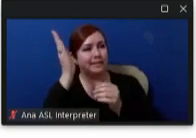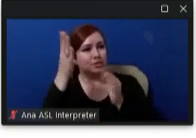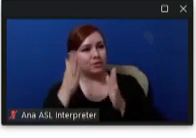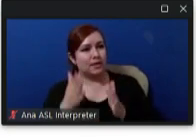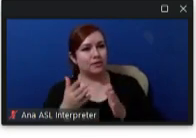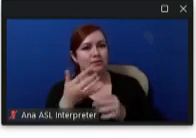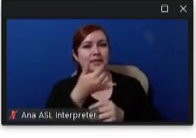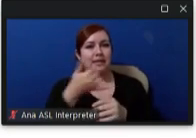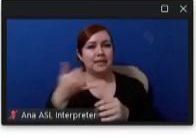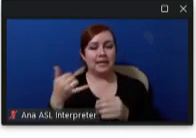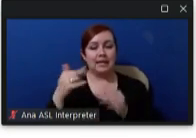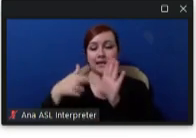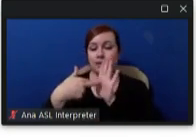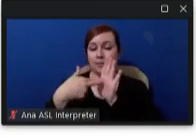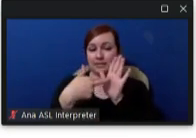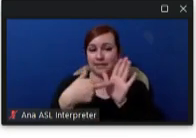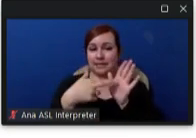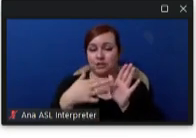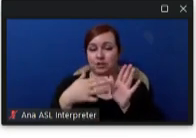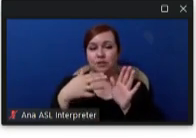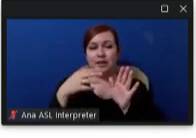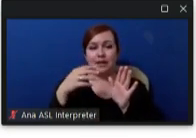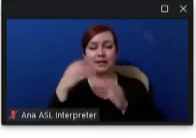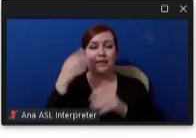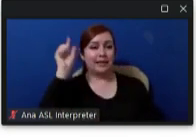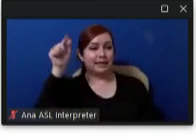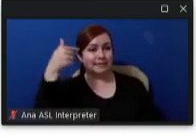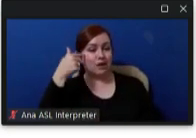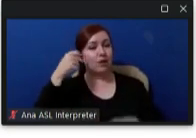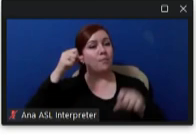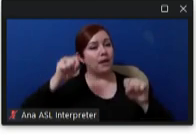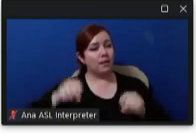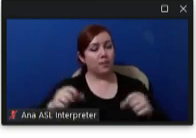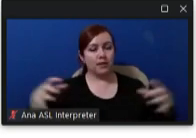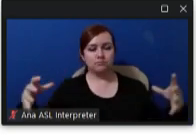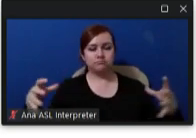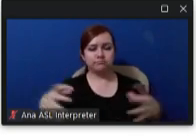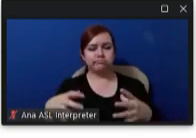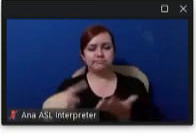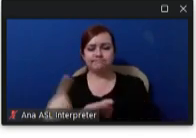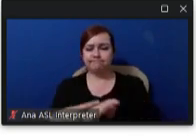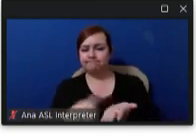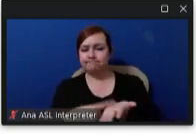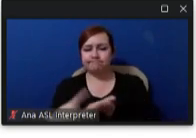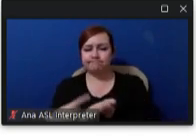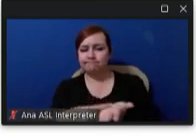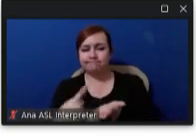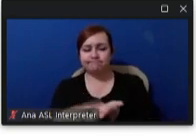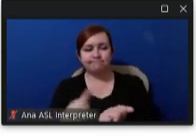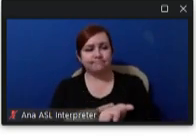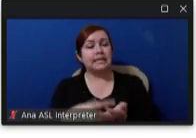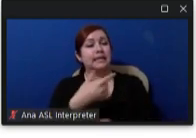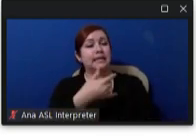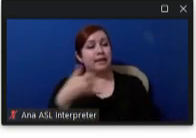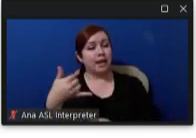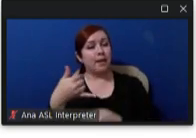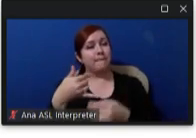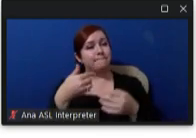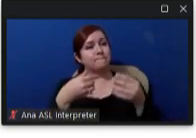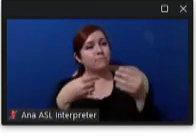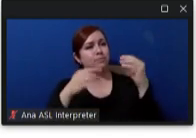del Estado por acudir a este diálogo y por presentarnos algunas de